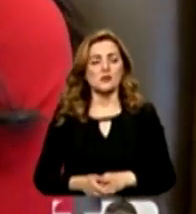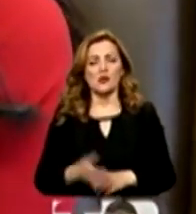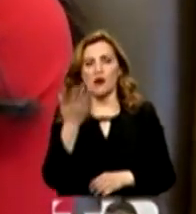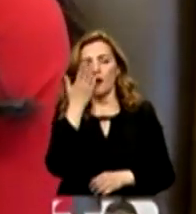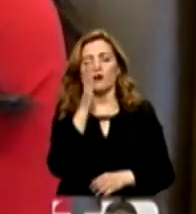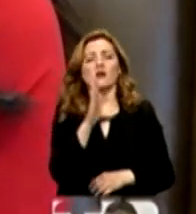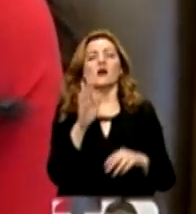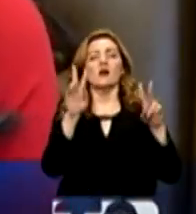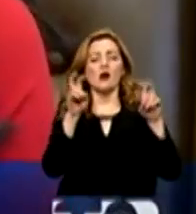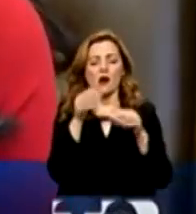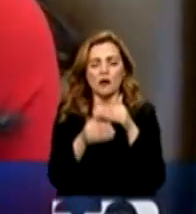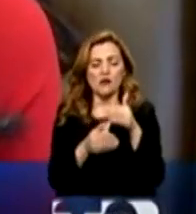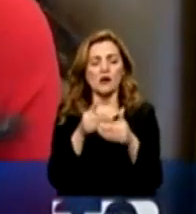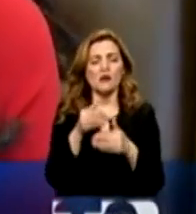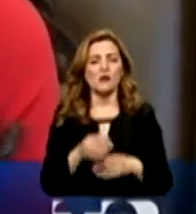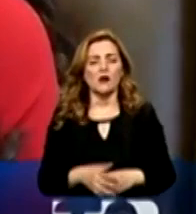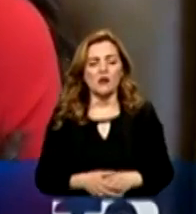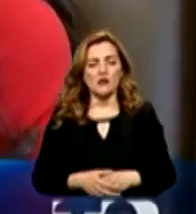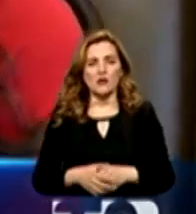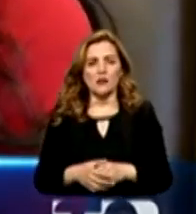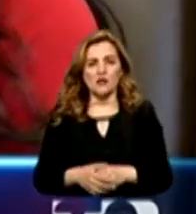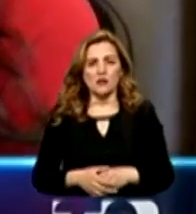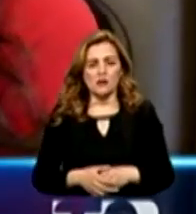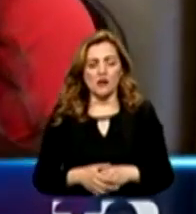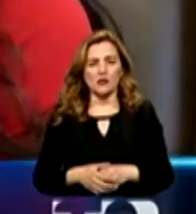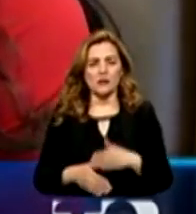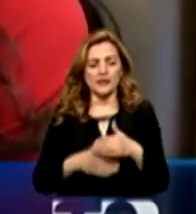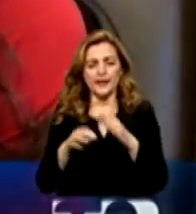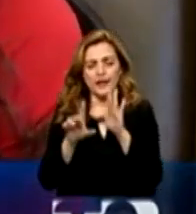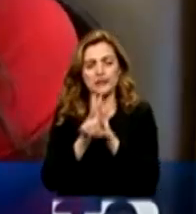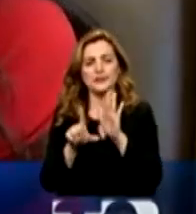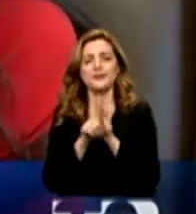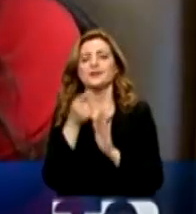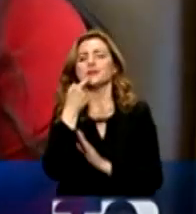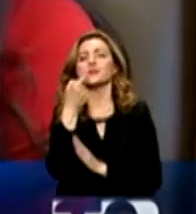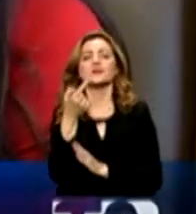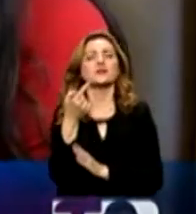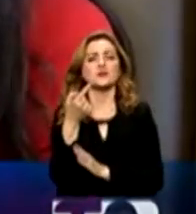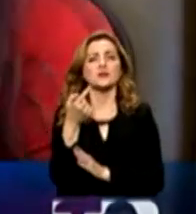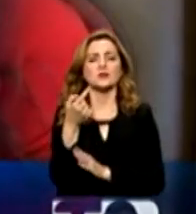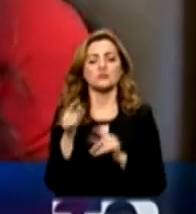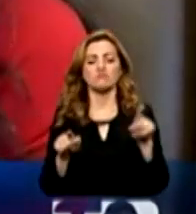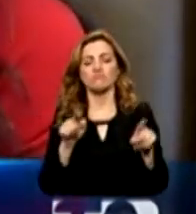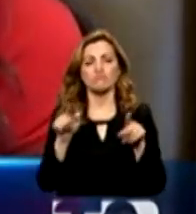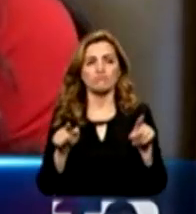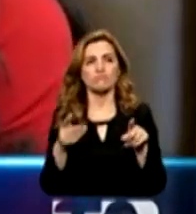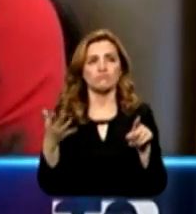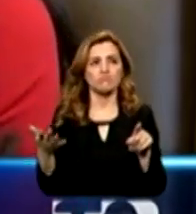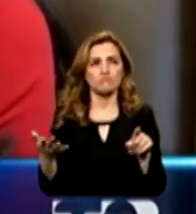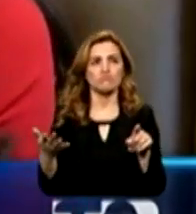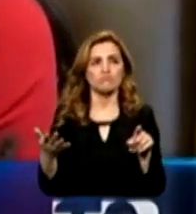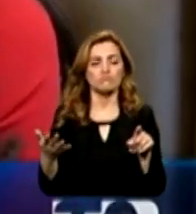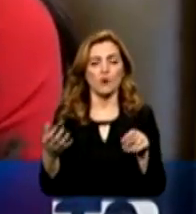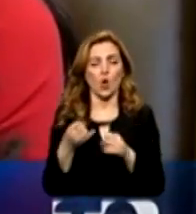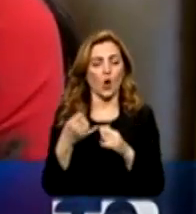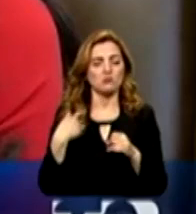exclusivamente a un proceso y a una ley que nos establece medidas alternativas. Dicen que es de última radio.